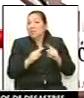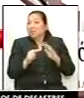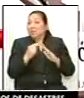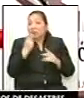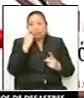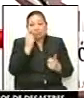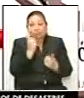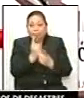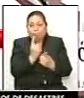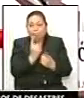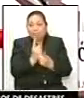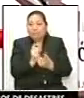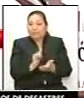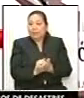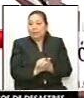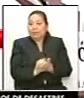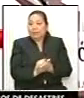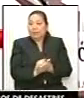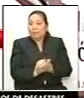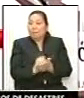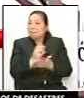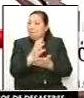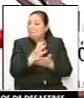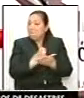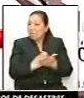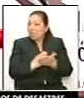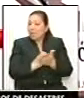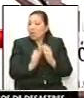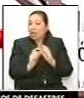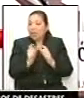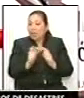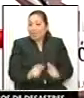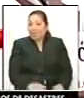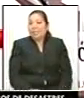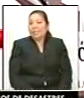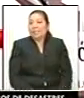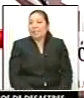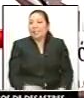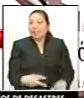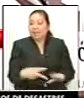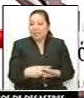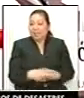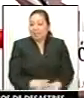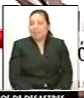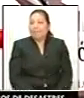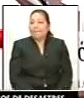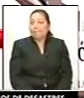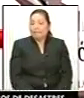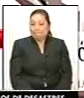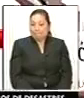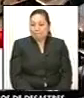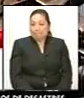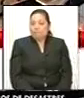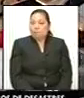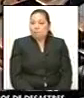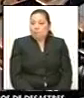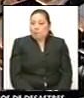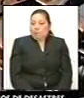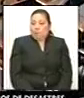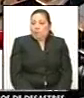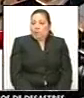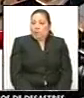de conocimiento mínimo en la materia. El congresista Becerril pide una interrupción con el mayor gusto. Congresista